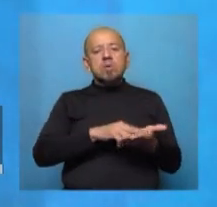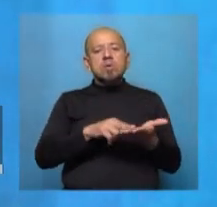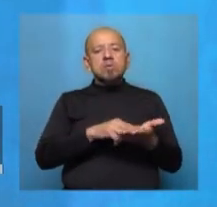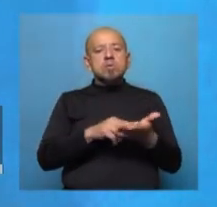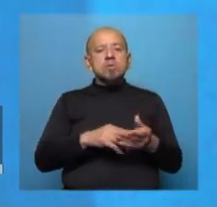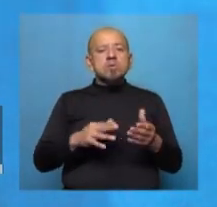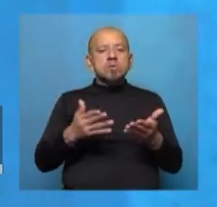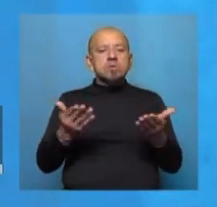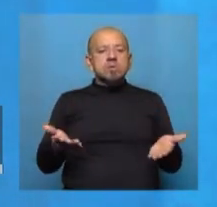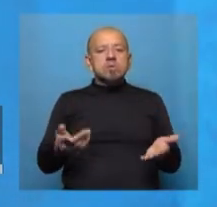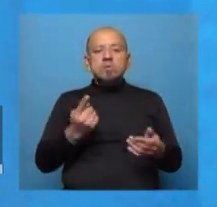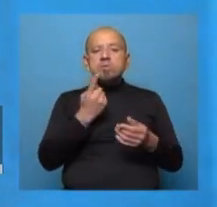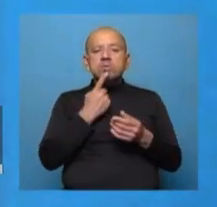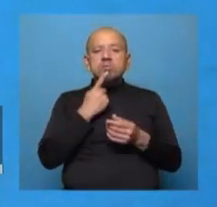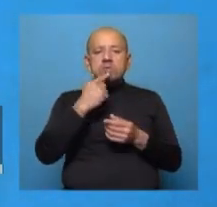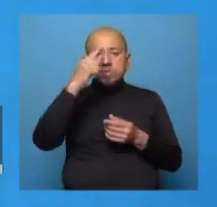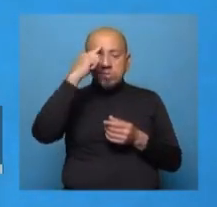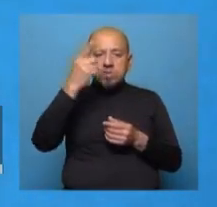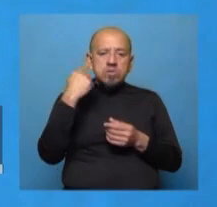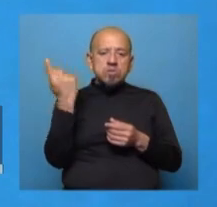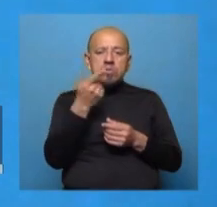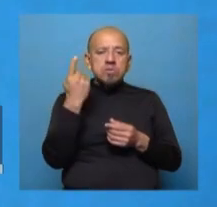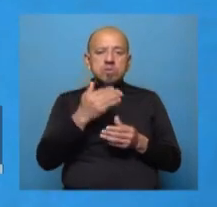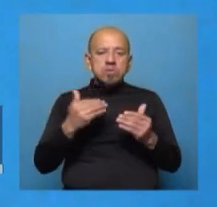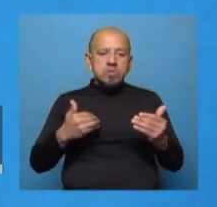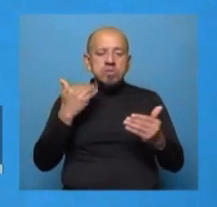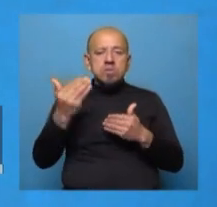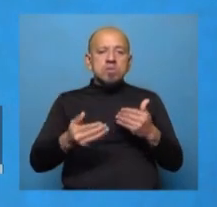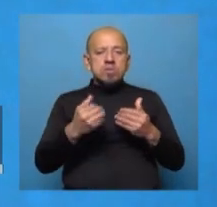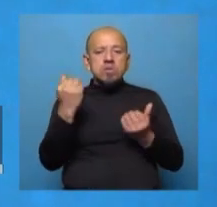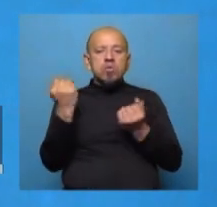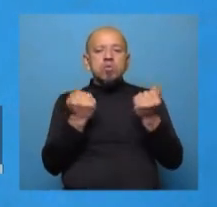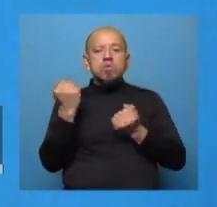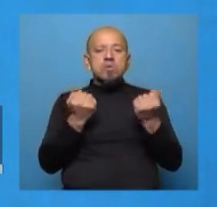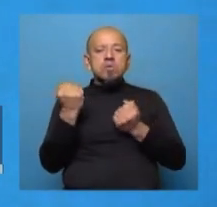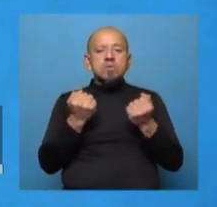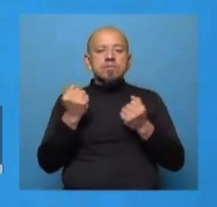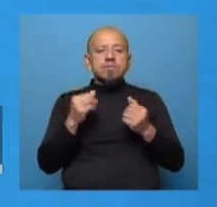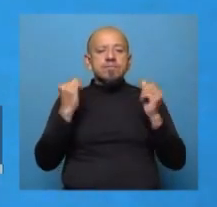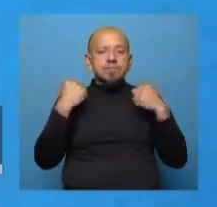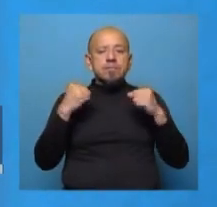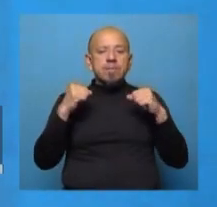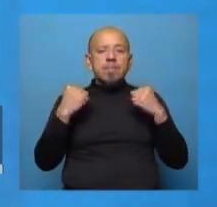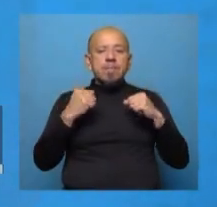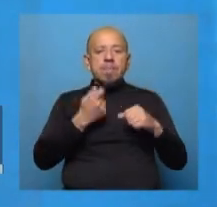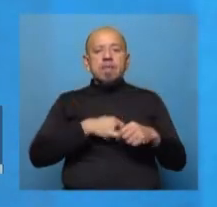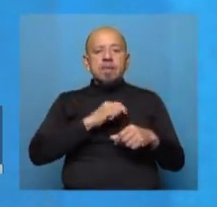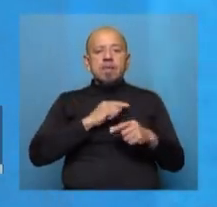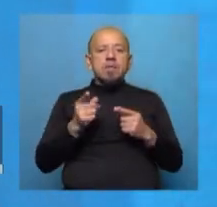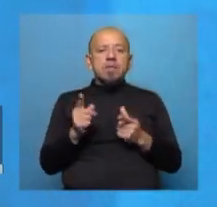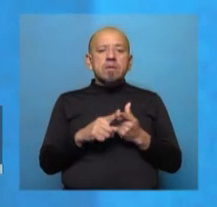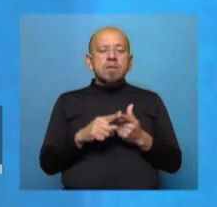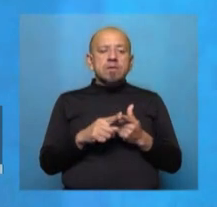reposicionamiento político Internacional del salto económico del Gran salto deportivo del deporte español con aqu ellos